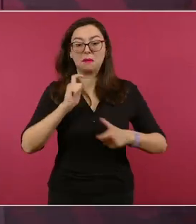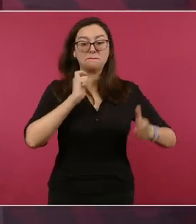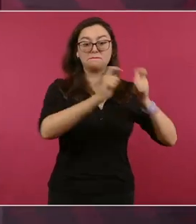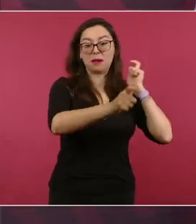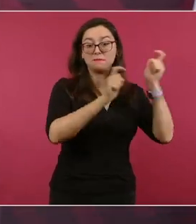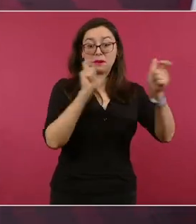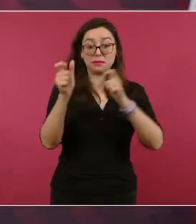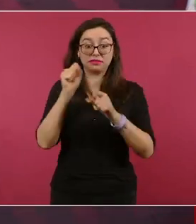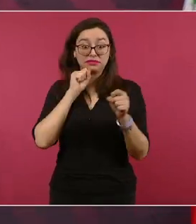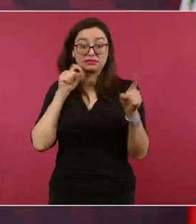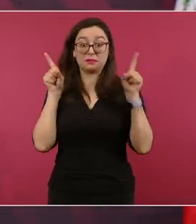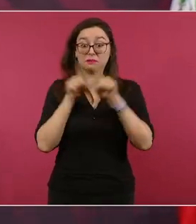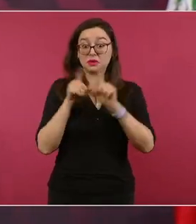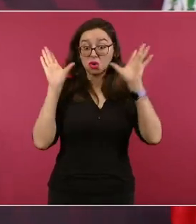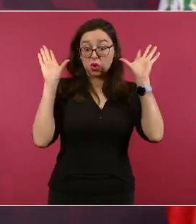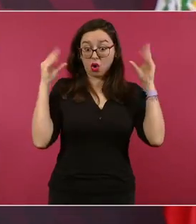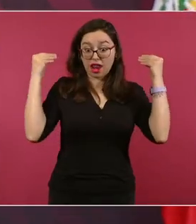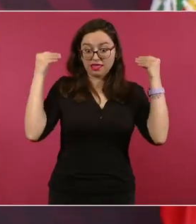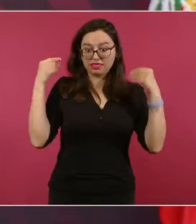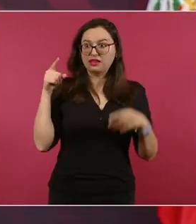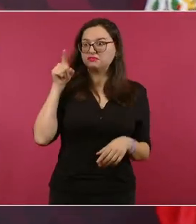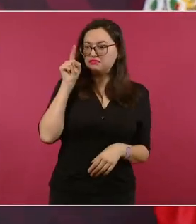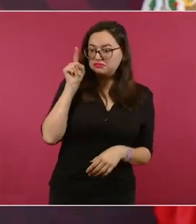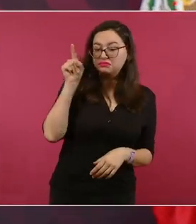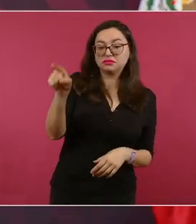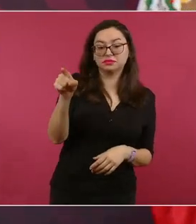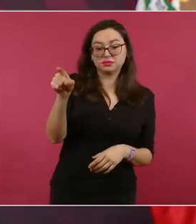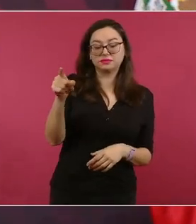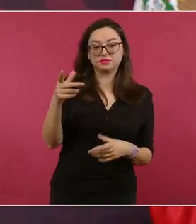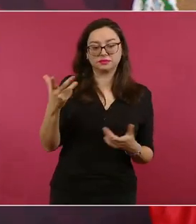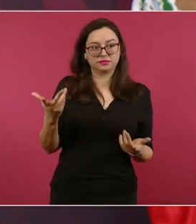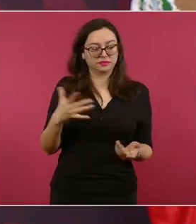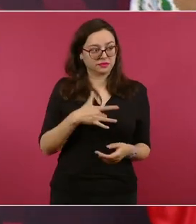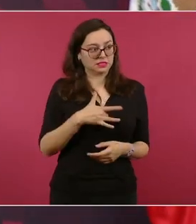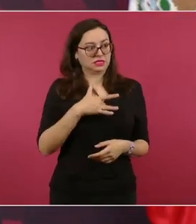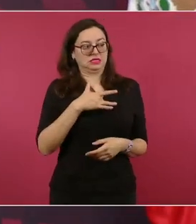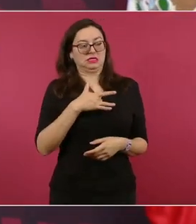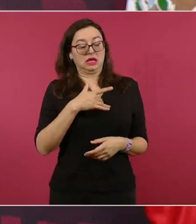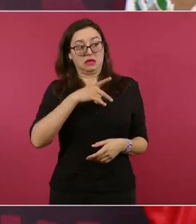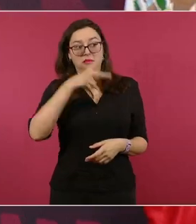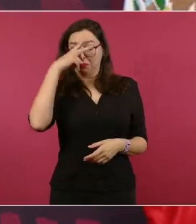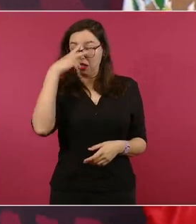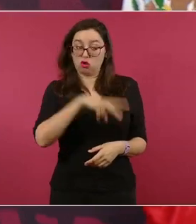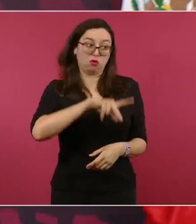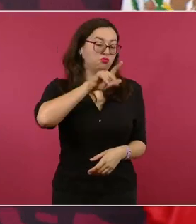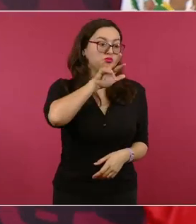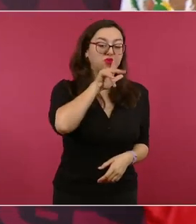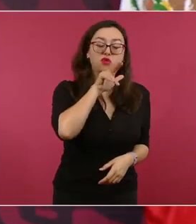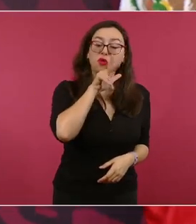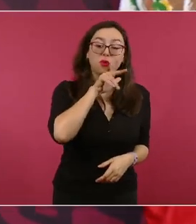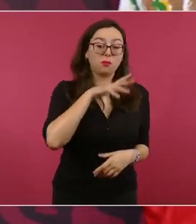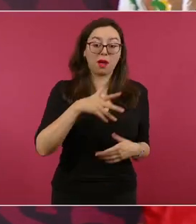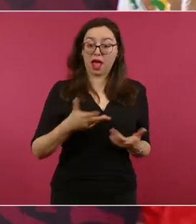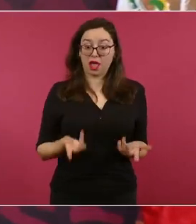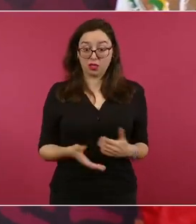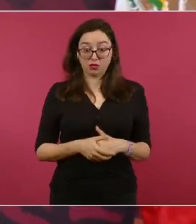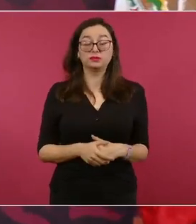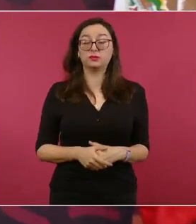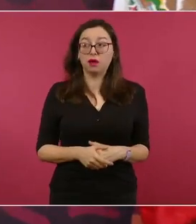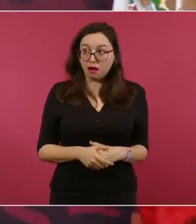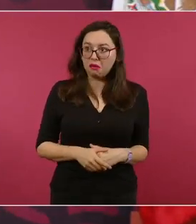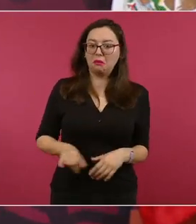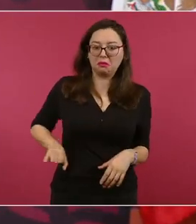en Holanda están preocupados por lo que pasa en México y en cualquier país del